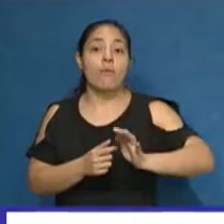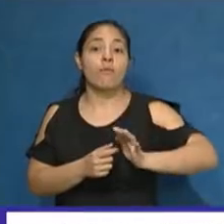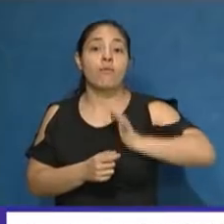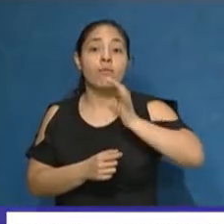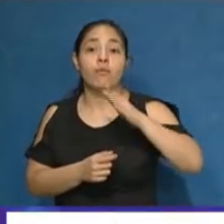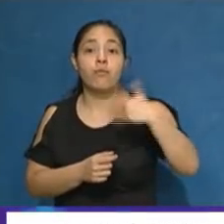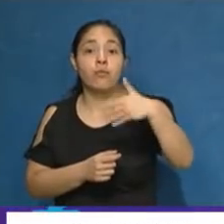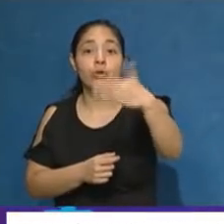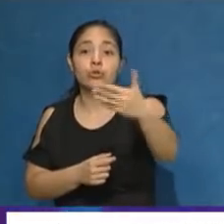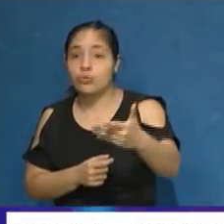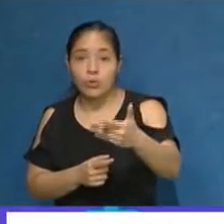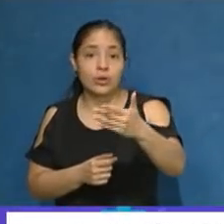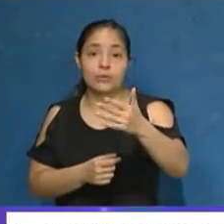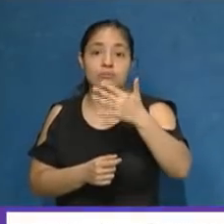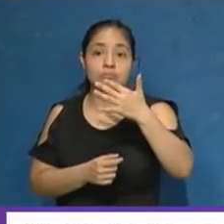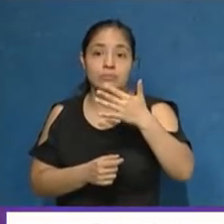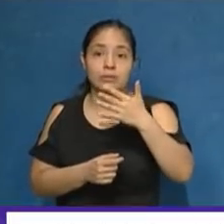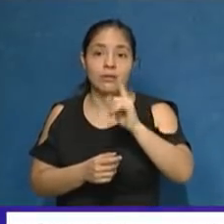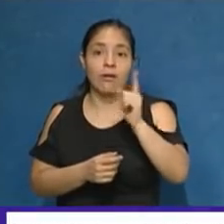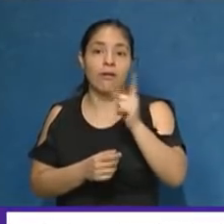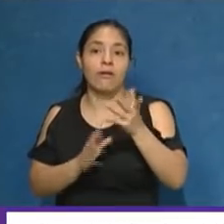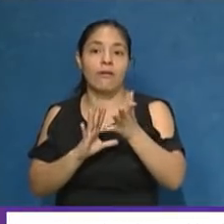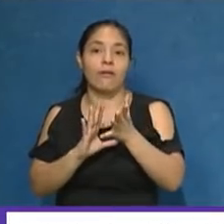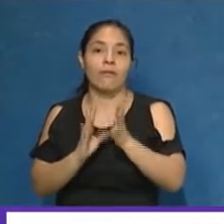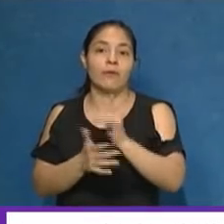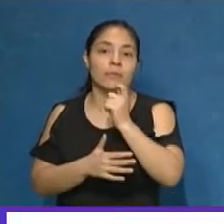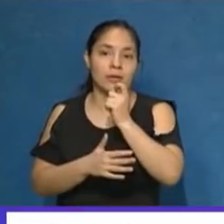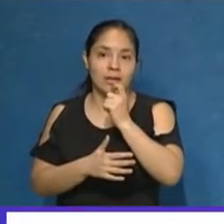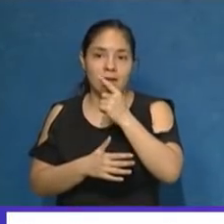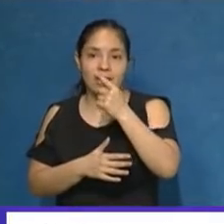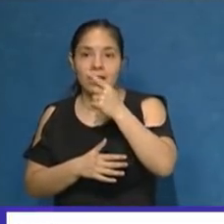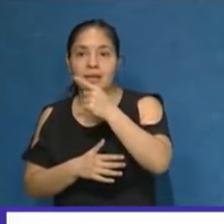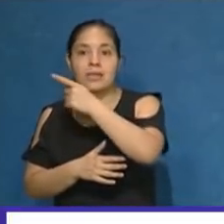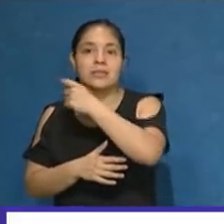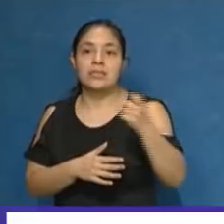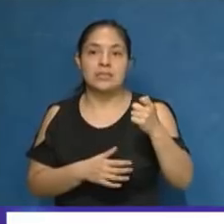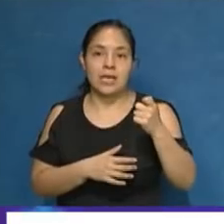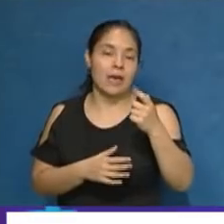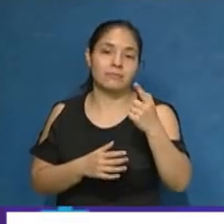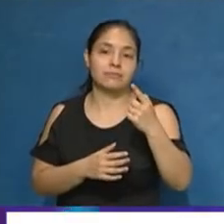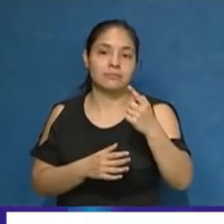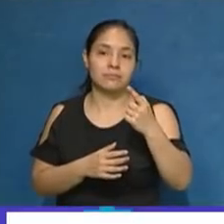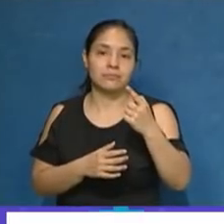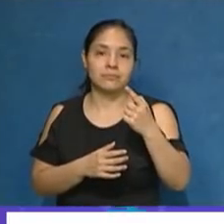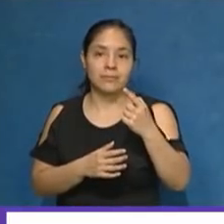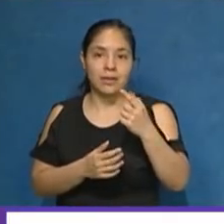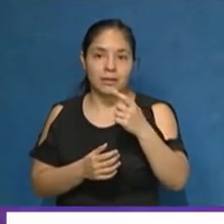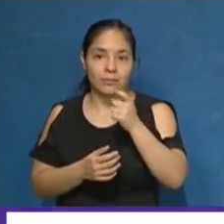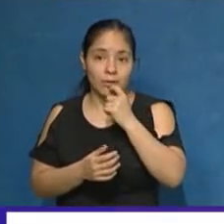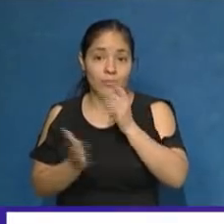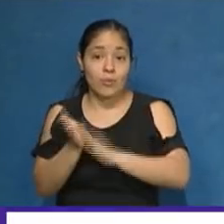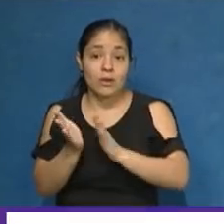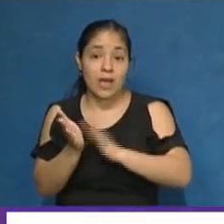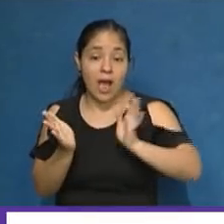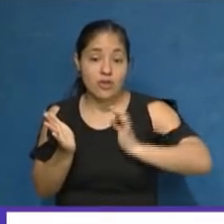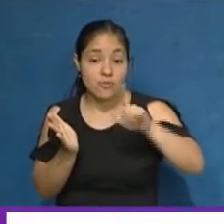va a suceder. O sea, no ha pasado nada que uno dice, bueno, hice 100 kilómetros y me tuve que volver. Fue una propuesta para el año que viene que no